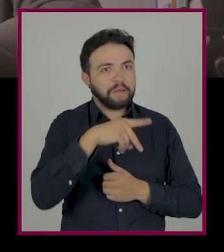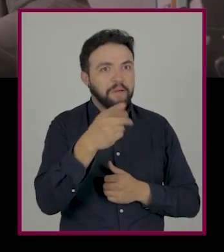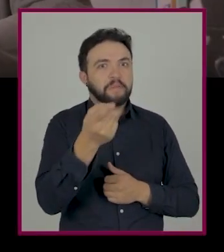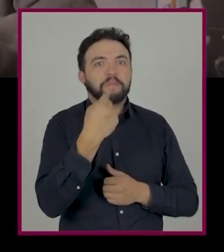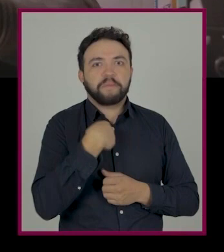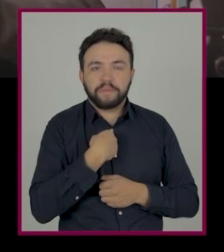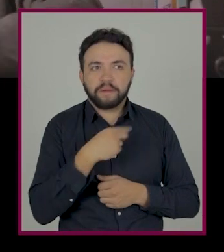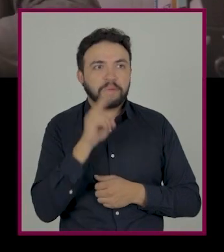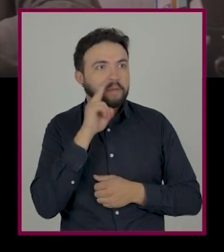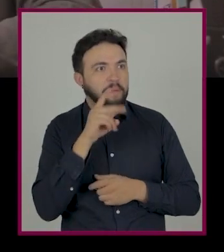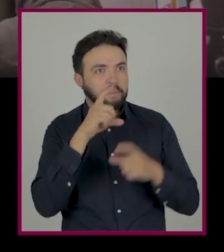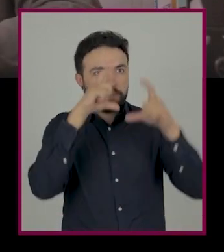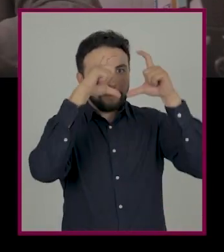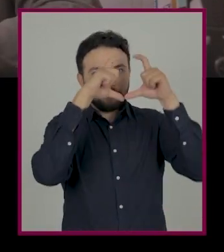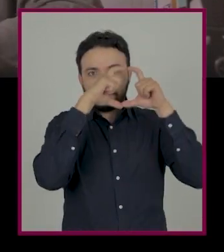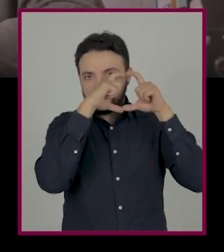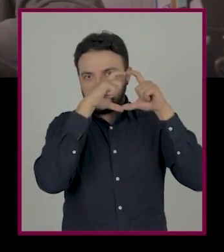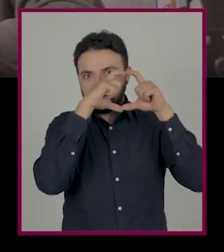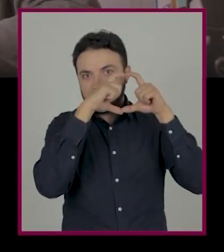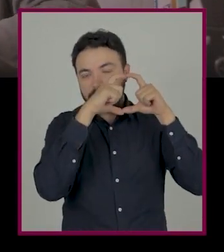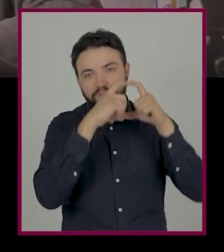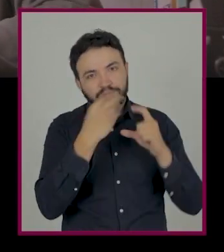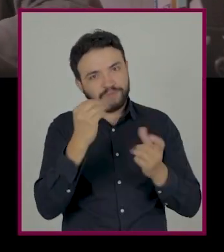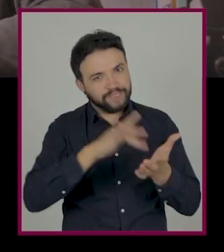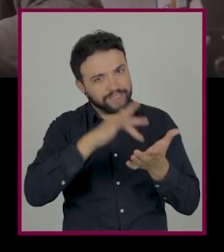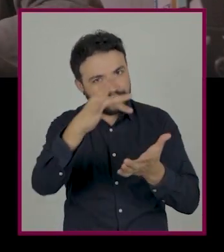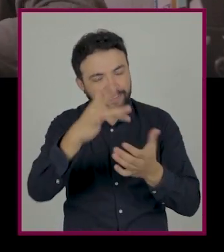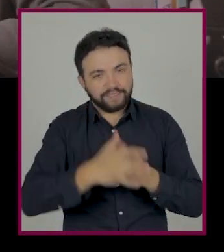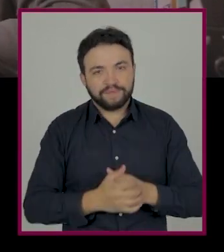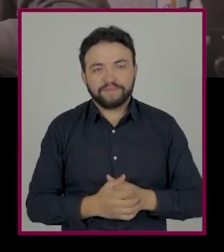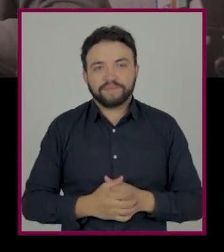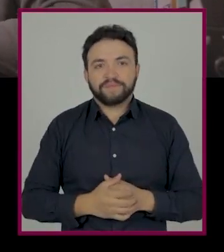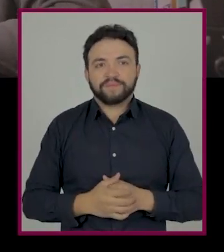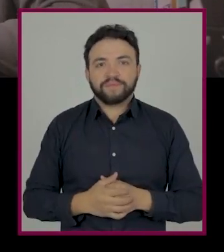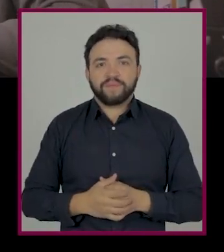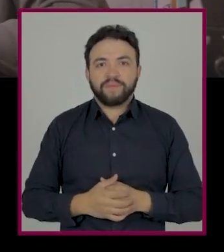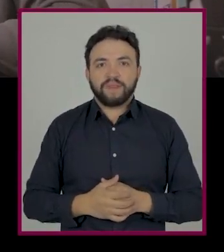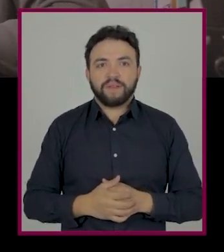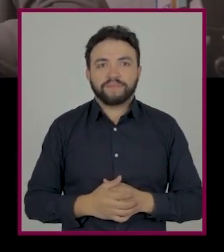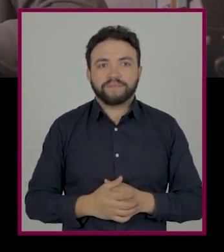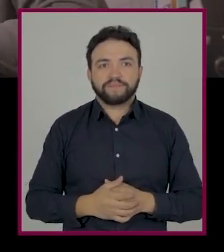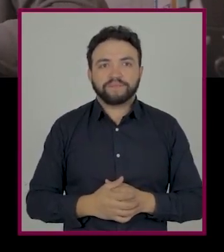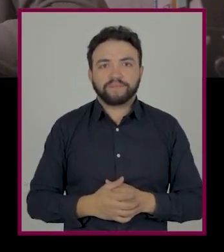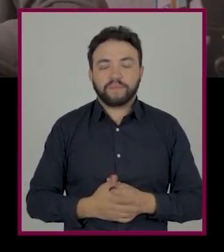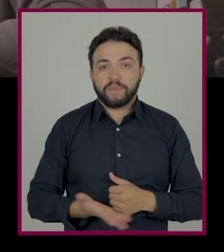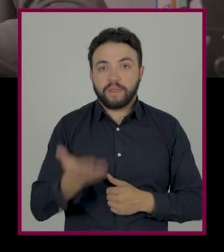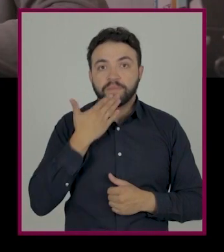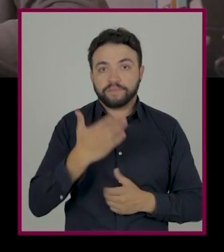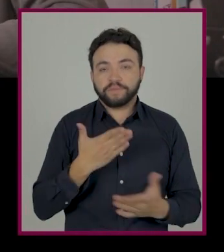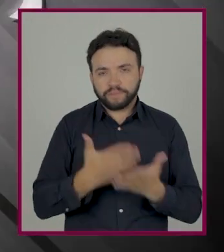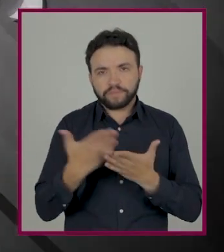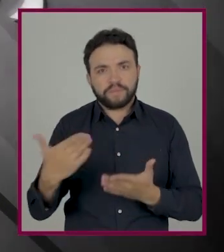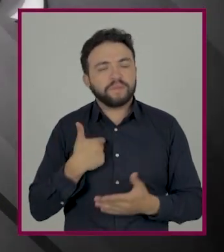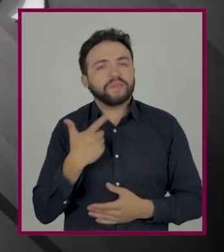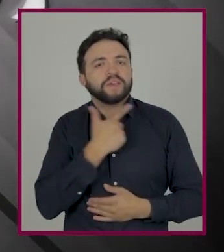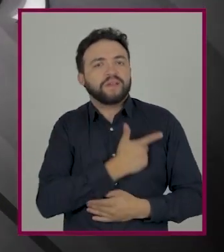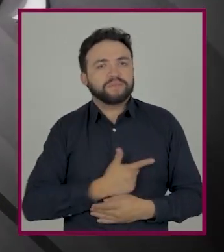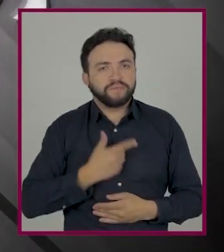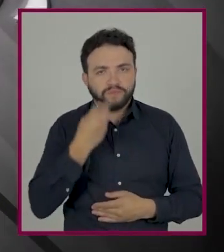área. Ahora sí me dejaste con el ojo cuadrado, ¿eh? Muchas gracias, Itla. Me alegra ser de ayuda.